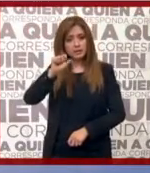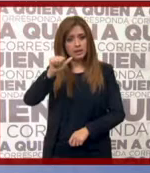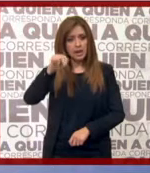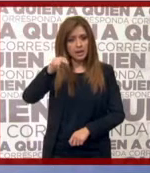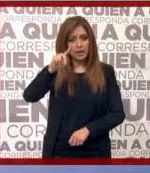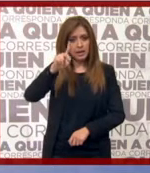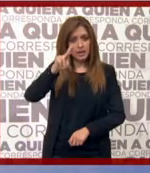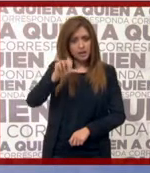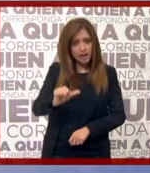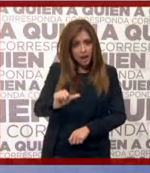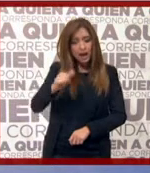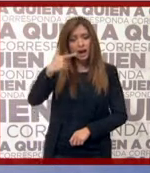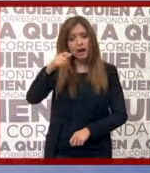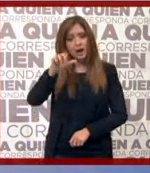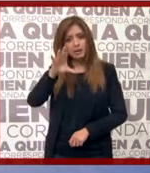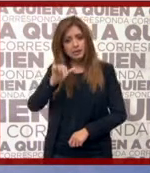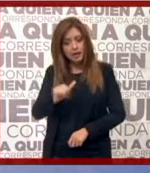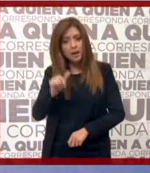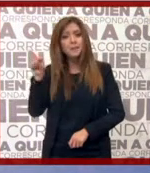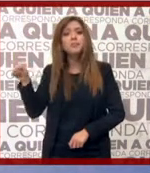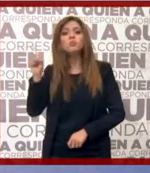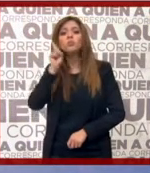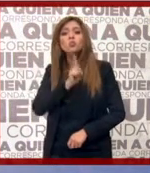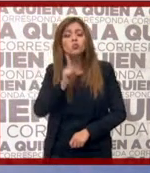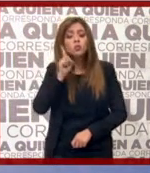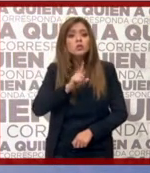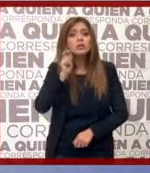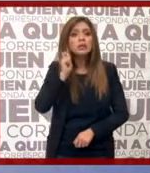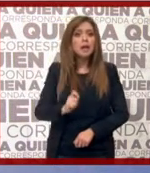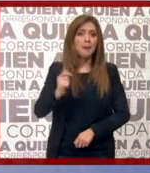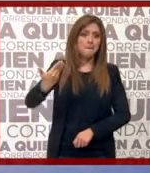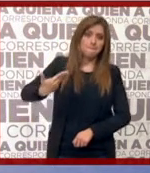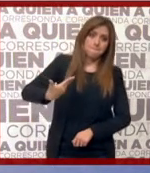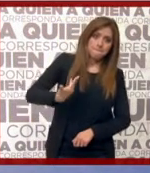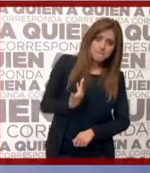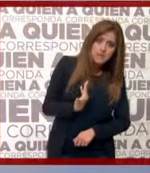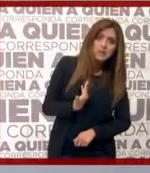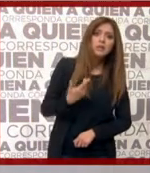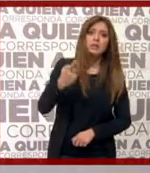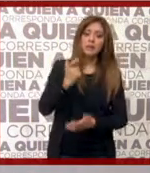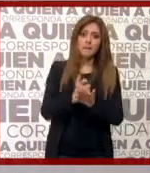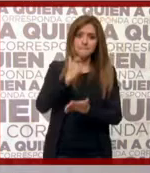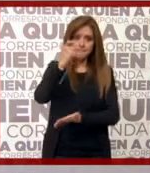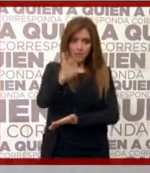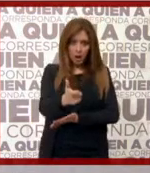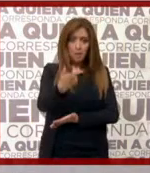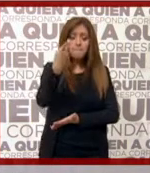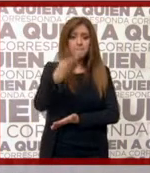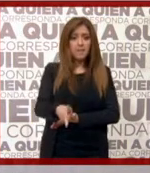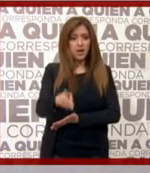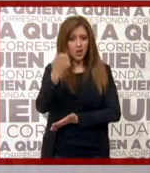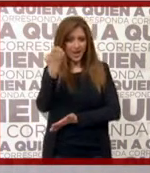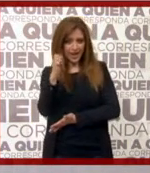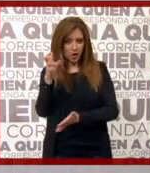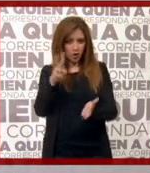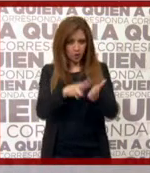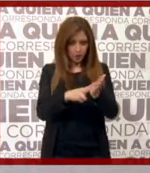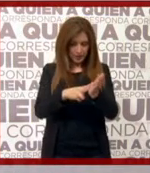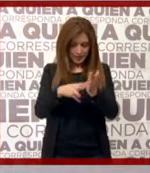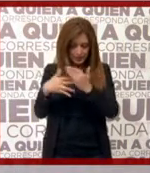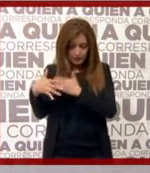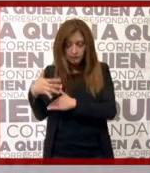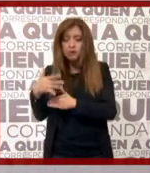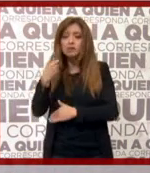García, entonces ella es la que nos exigió, ¿no?, este pago. A partir de enero de este año es cuando esta señorita nos